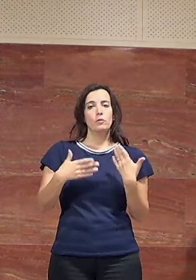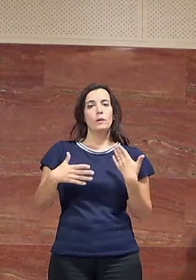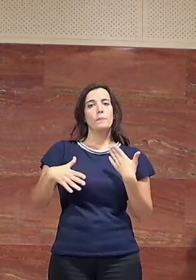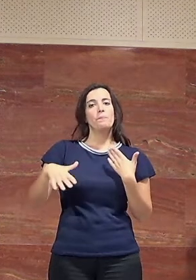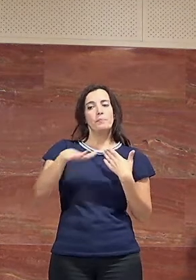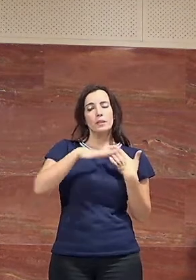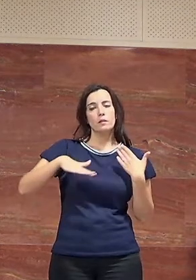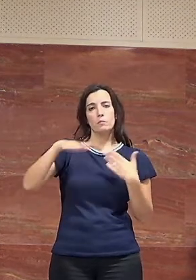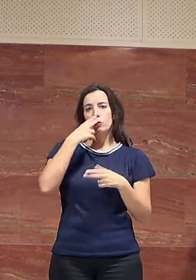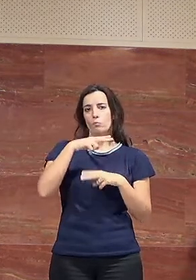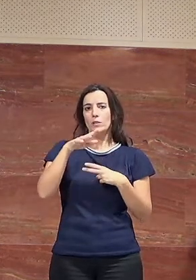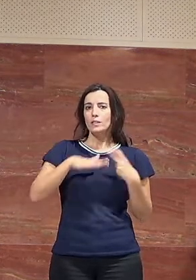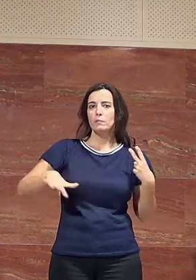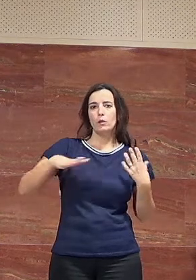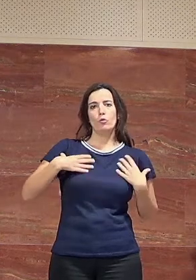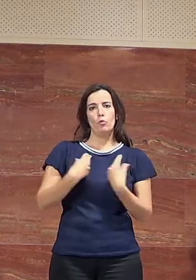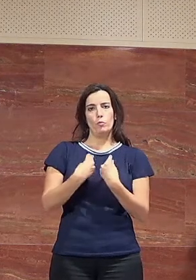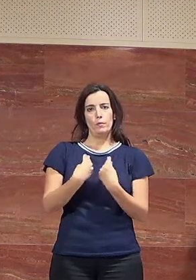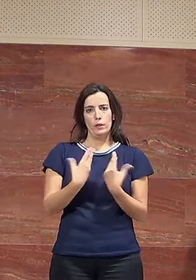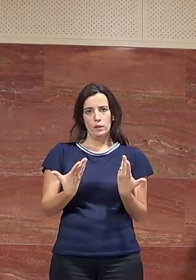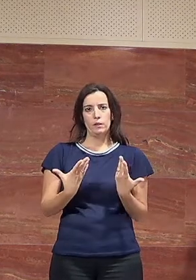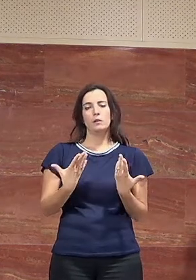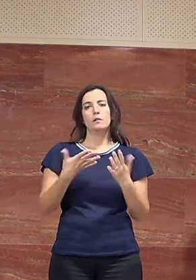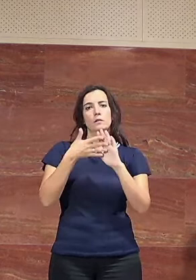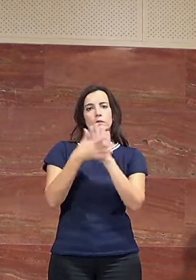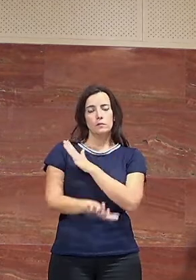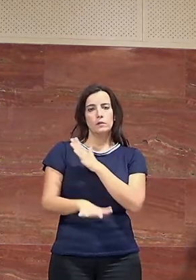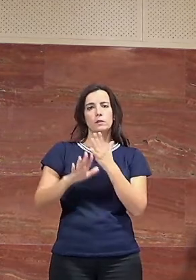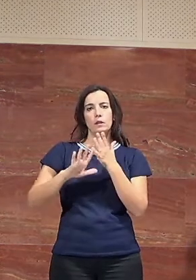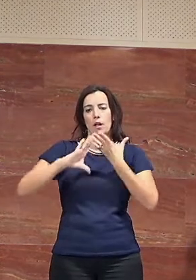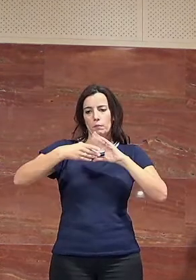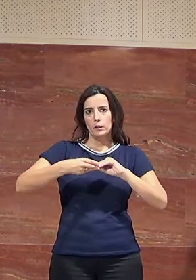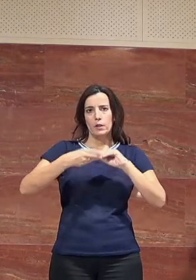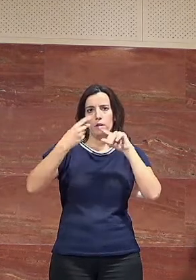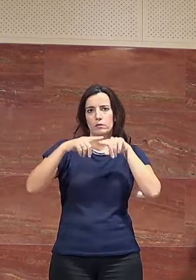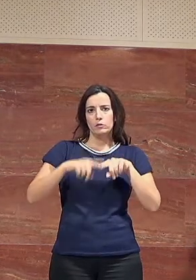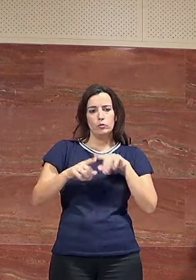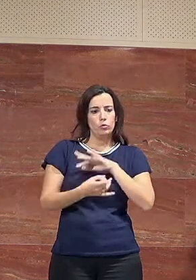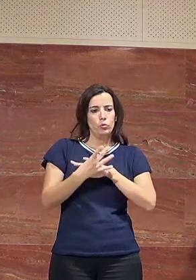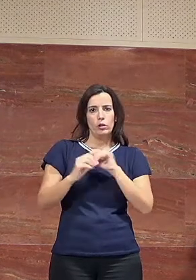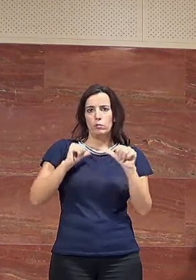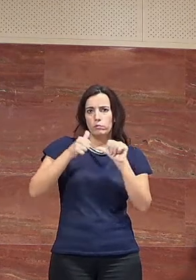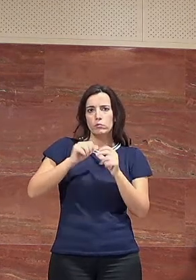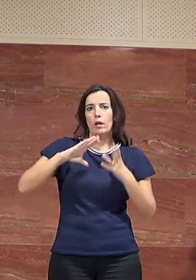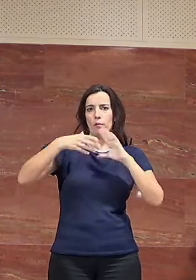espacio de convivencia, ¿no? Adaptar las nuevas normativas que habían surgido en estos últimos años,